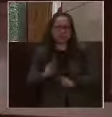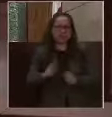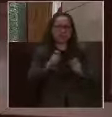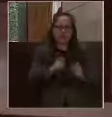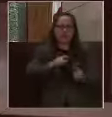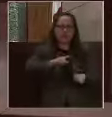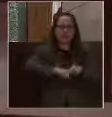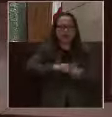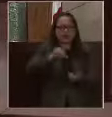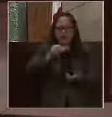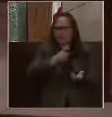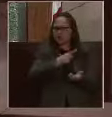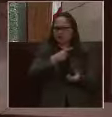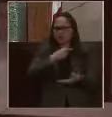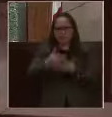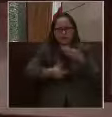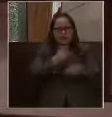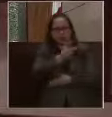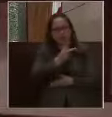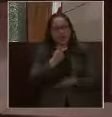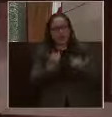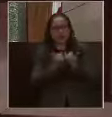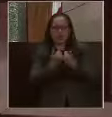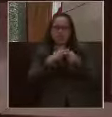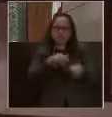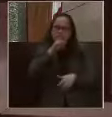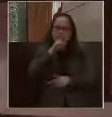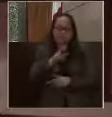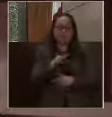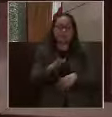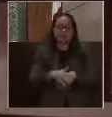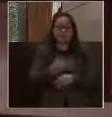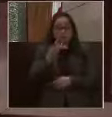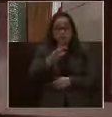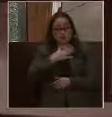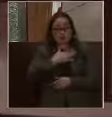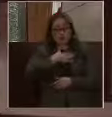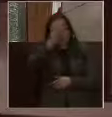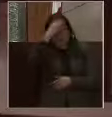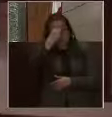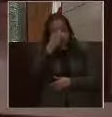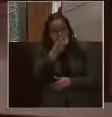agravios inoperantes y confirmarse en consecuencia. Esa sería mi posición, disentiría en ese